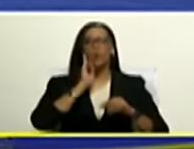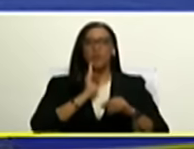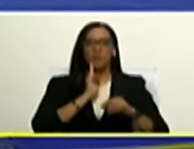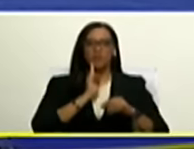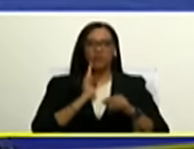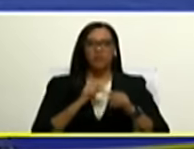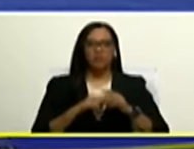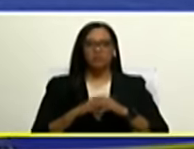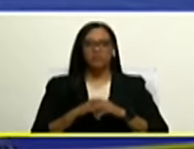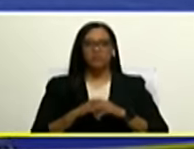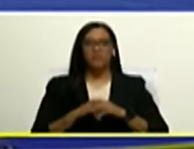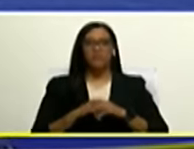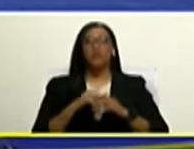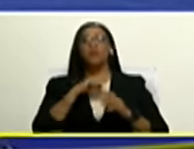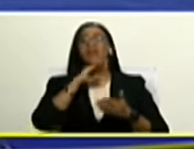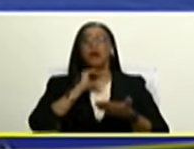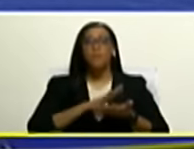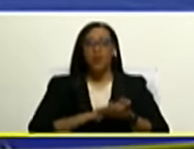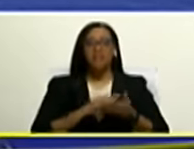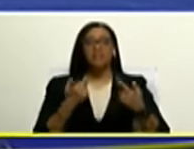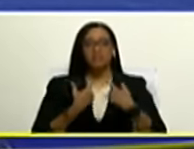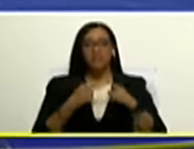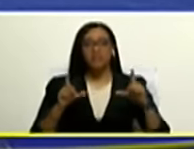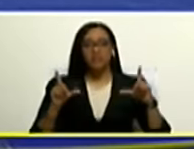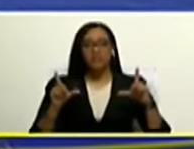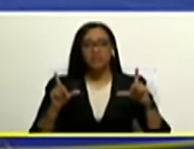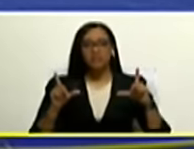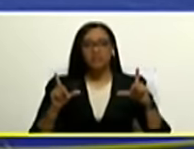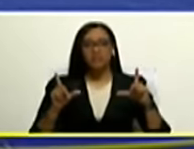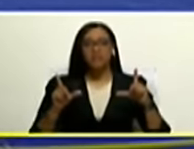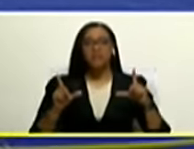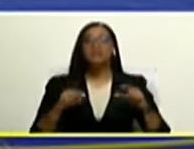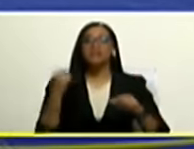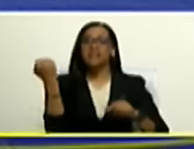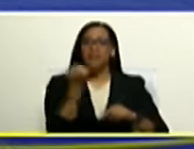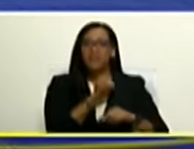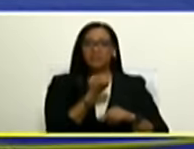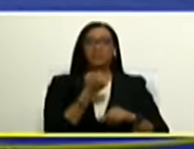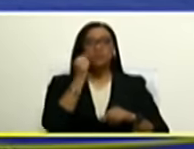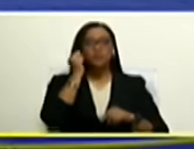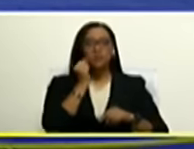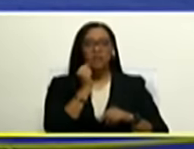Bolívar. Y con la muerte del libertador y el asesinato de Sucre,